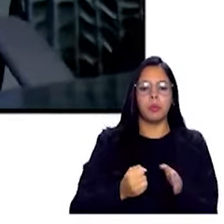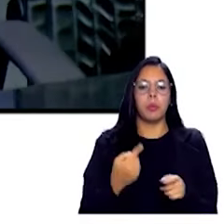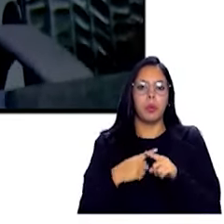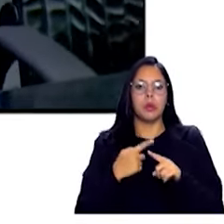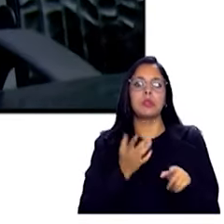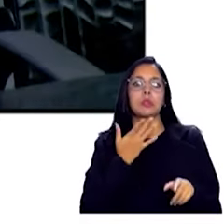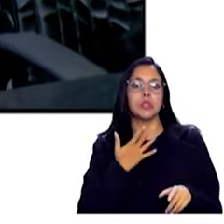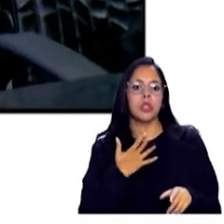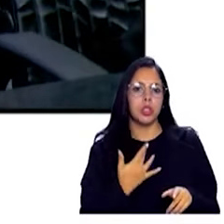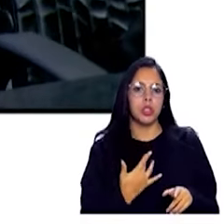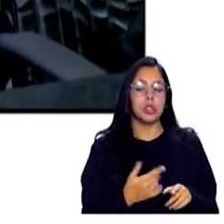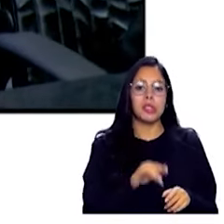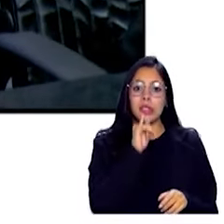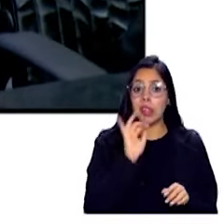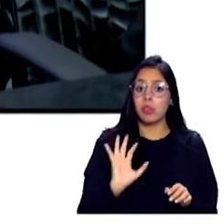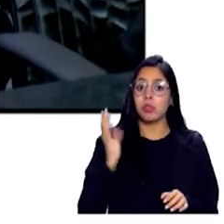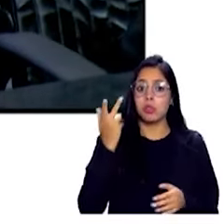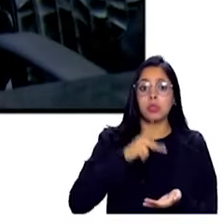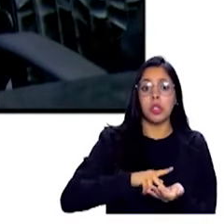Entonces